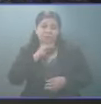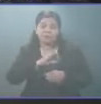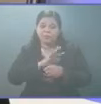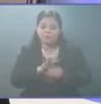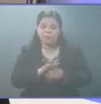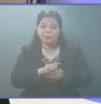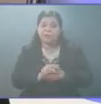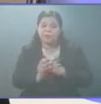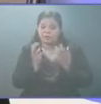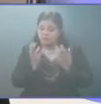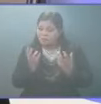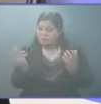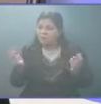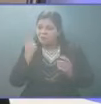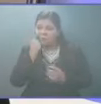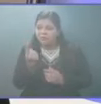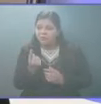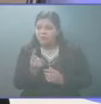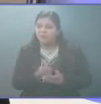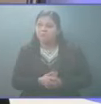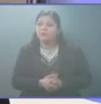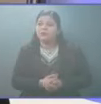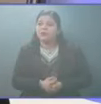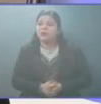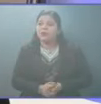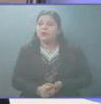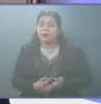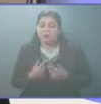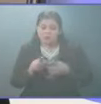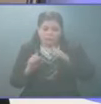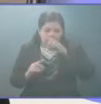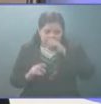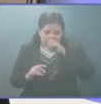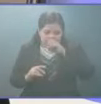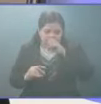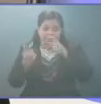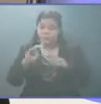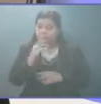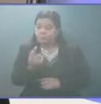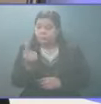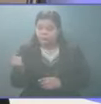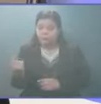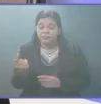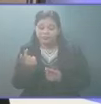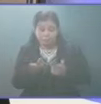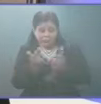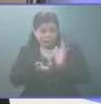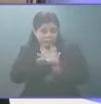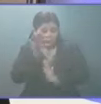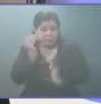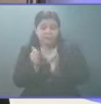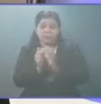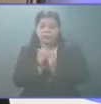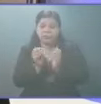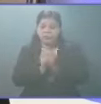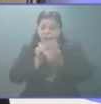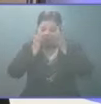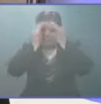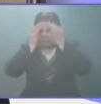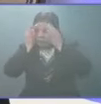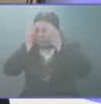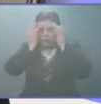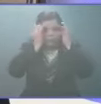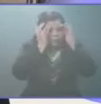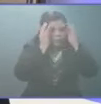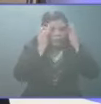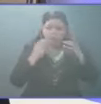innegable decir que la pandemia aumentó los niveles de ansiedad y los niveles